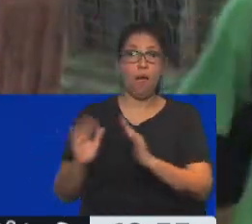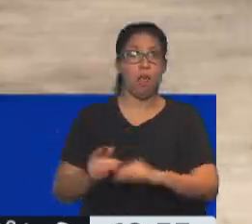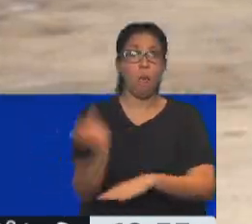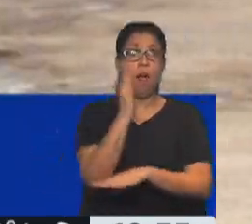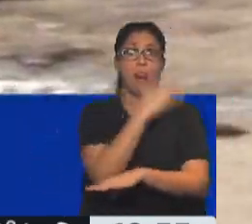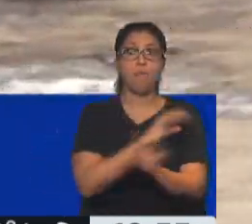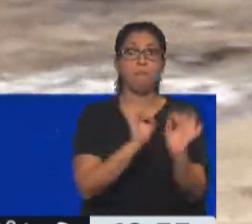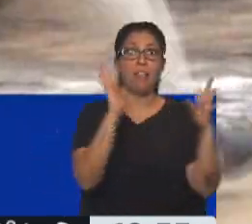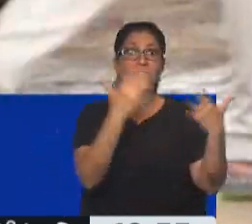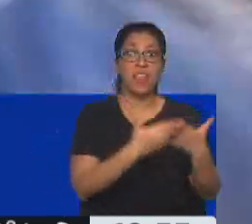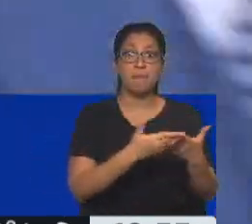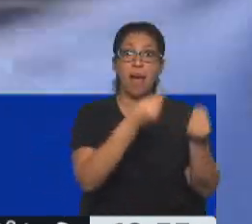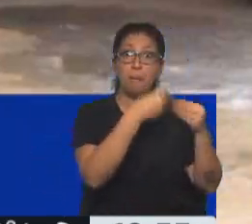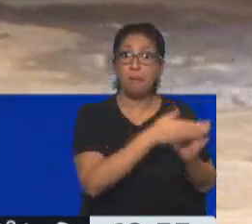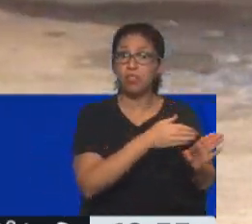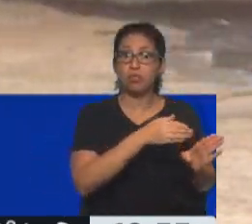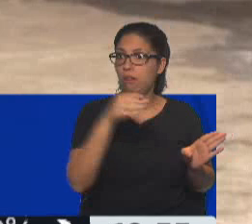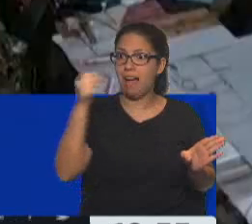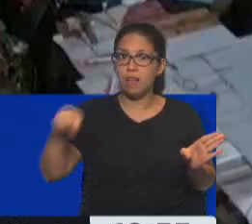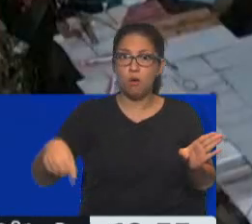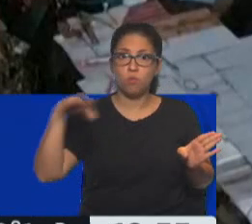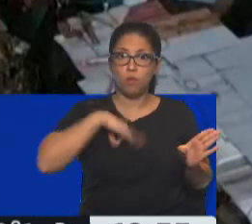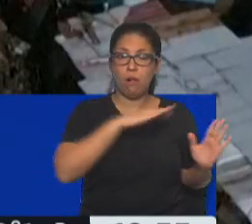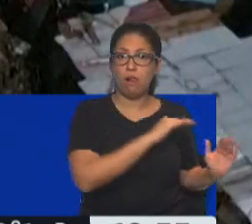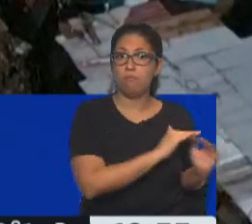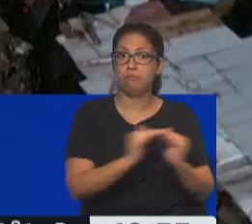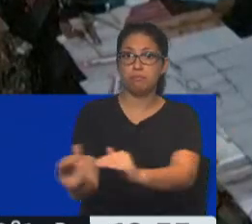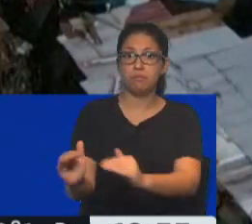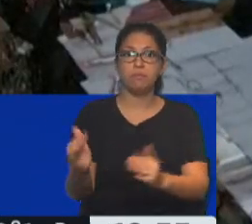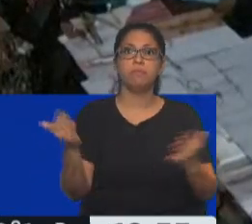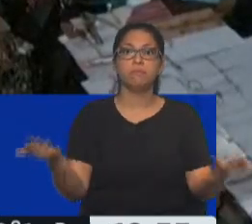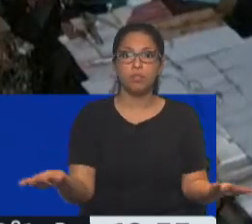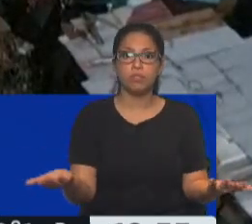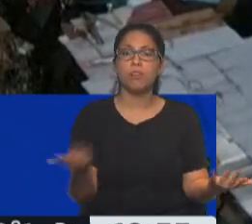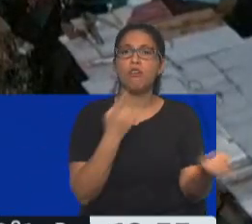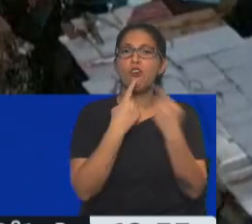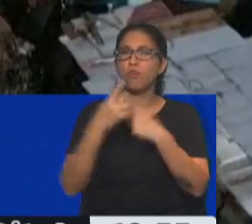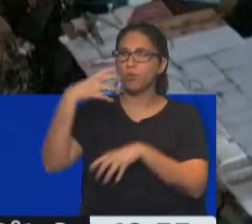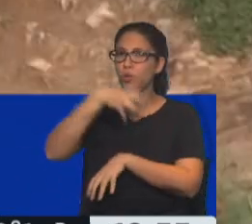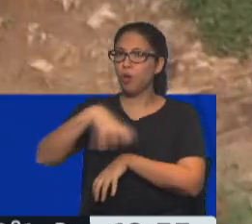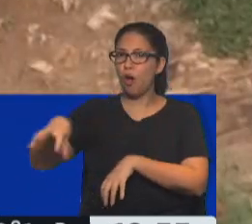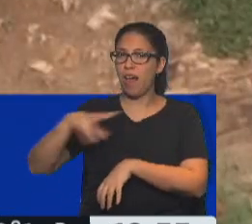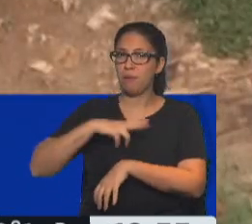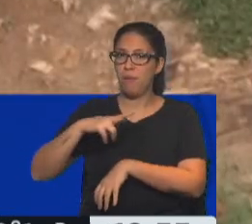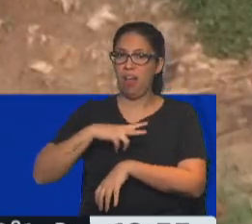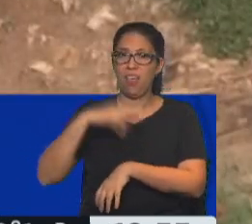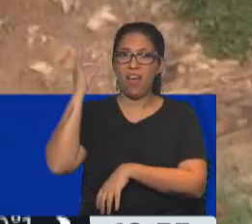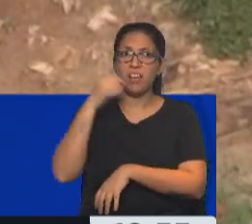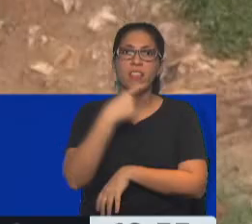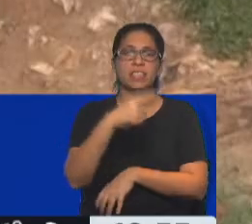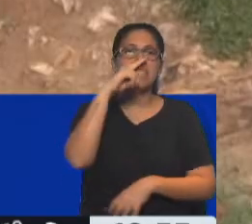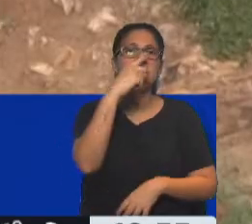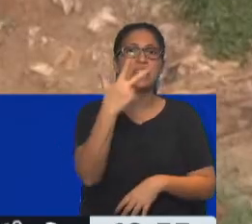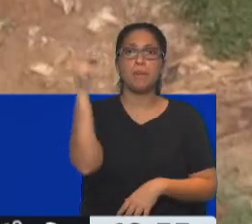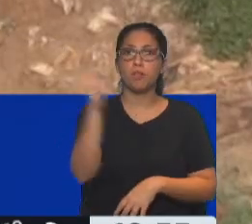de la pandemia de coronavirus en 2020. Según un informe de la consultora Infrotrack, para África, el 73%